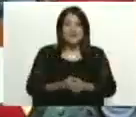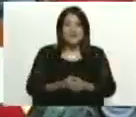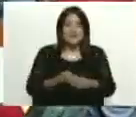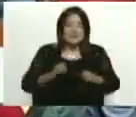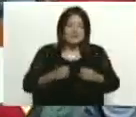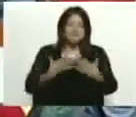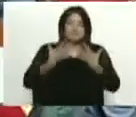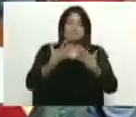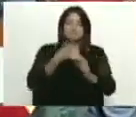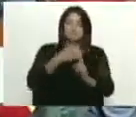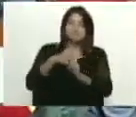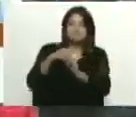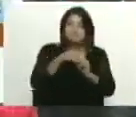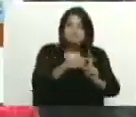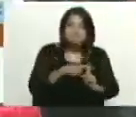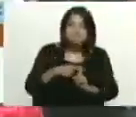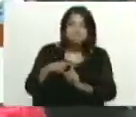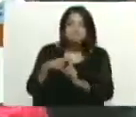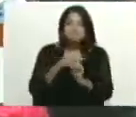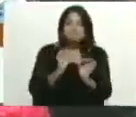la solidaridad,